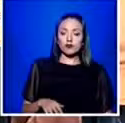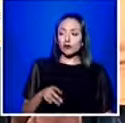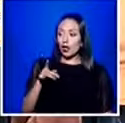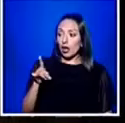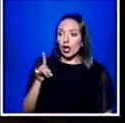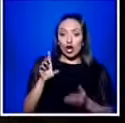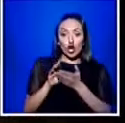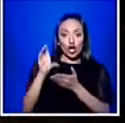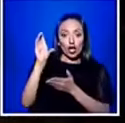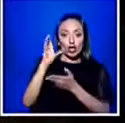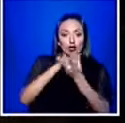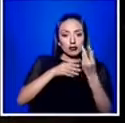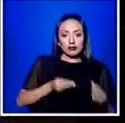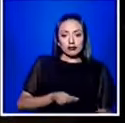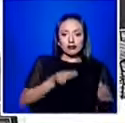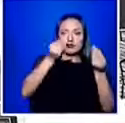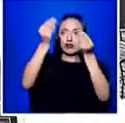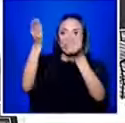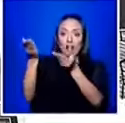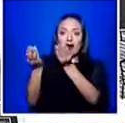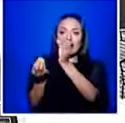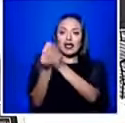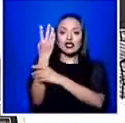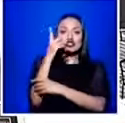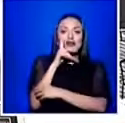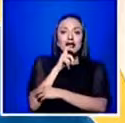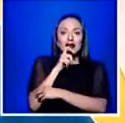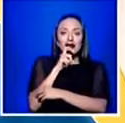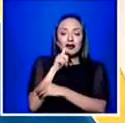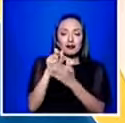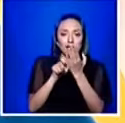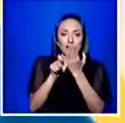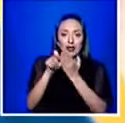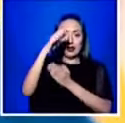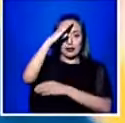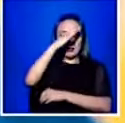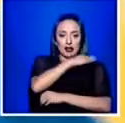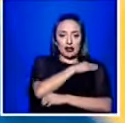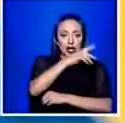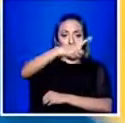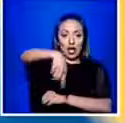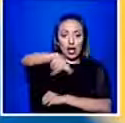Calderón volvió a las manos de quienes lo crearon. El objetivo es formar